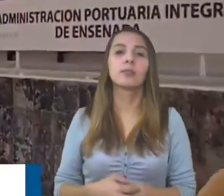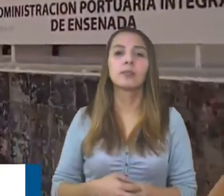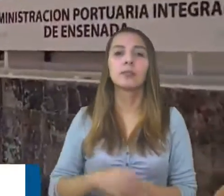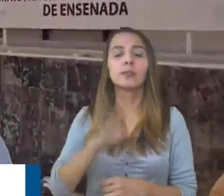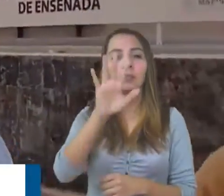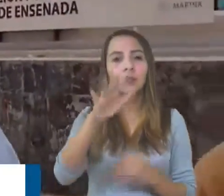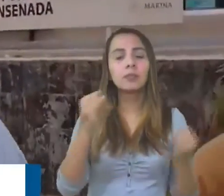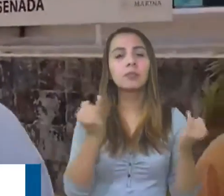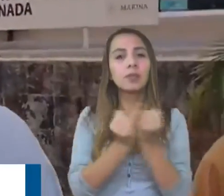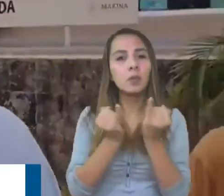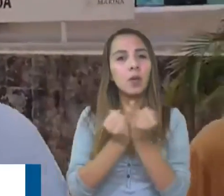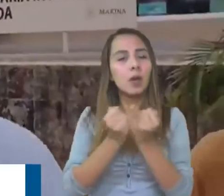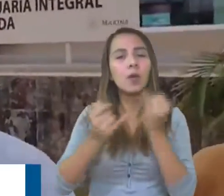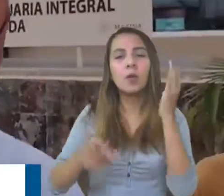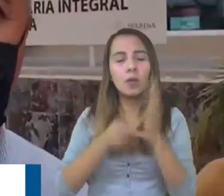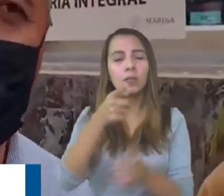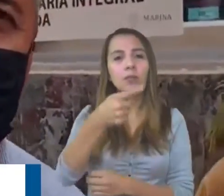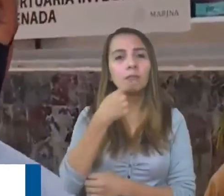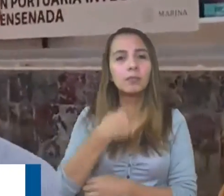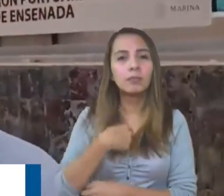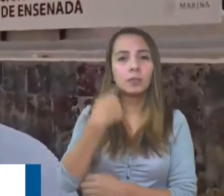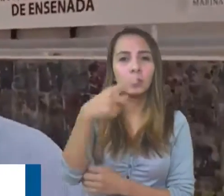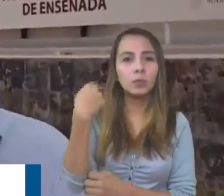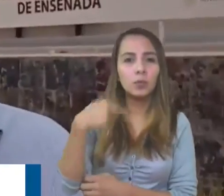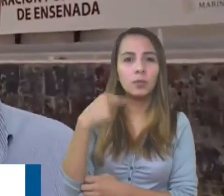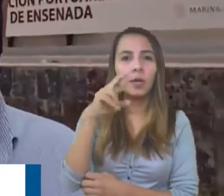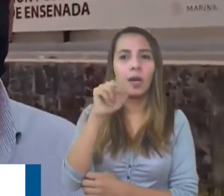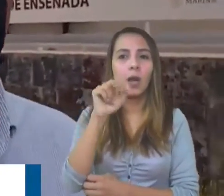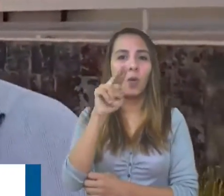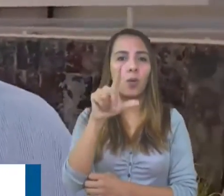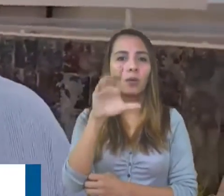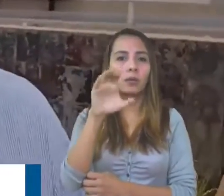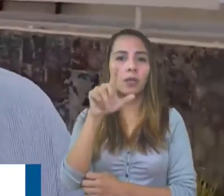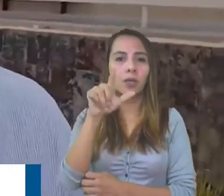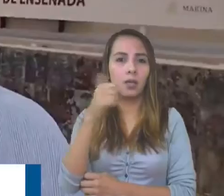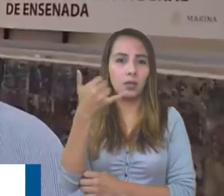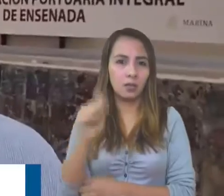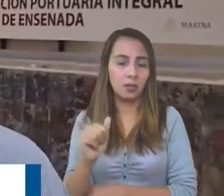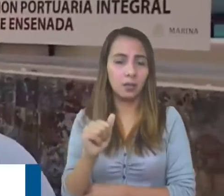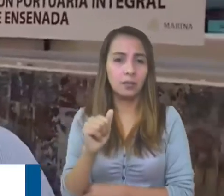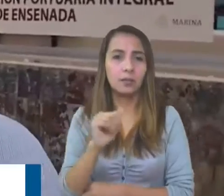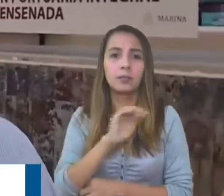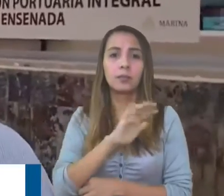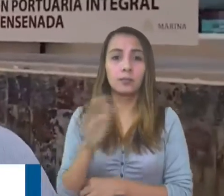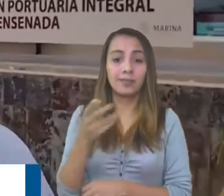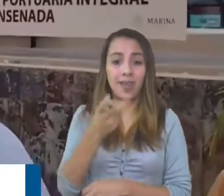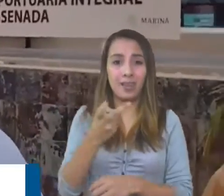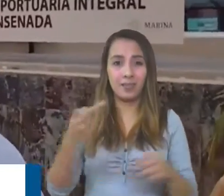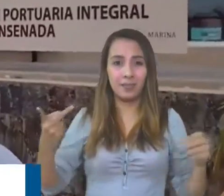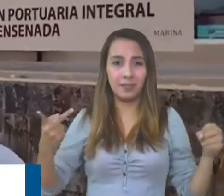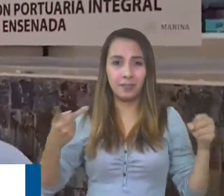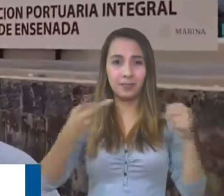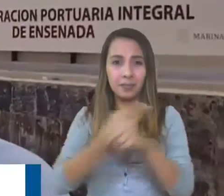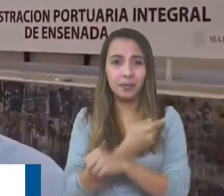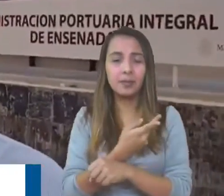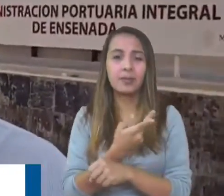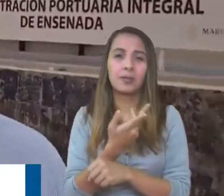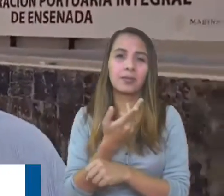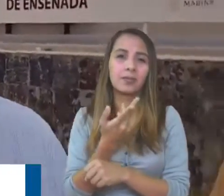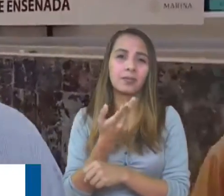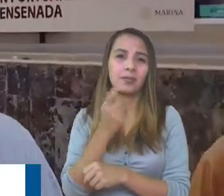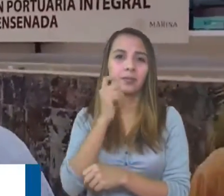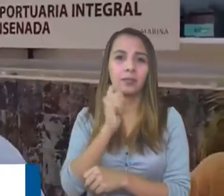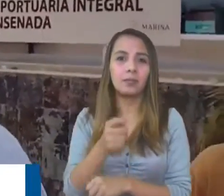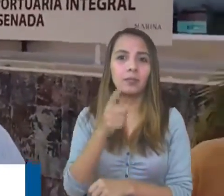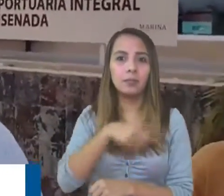igual, bueno, de nueva cuenta tu nombre. Raúl Zelaya. Raúl Zelaya, pues esto que está pasando, el que se tenga que